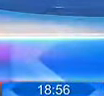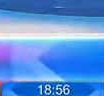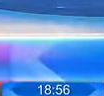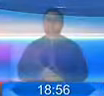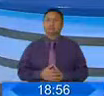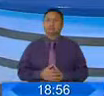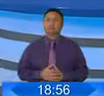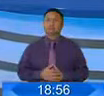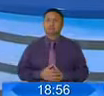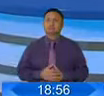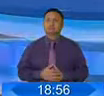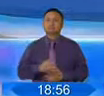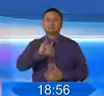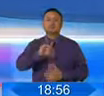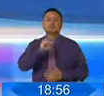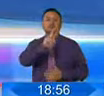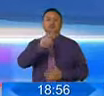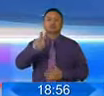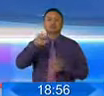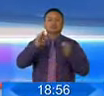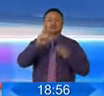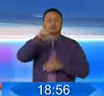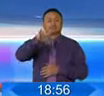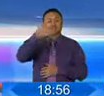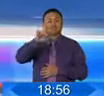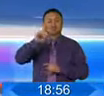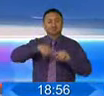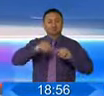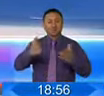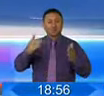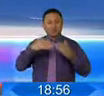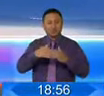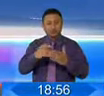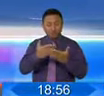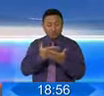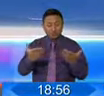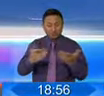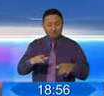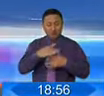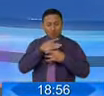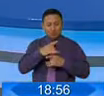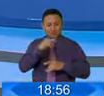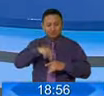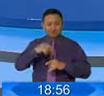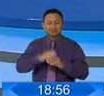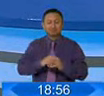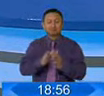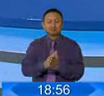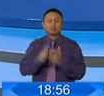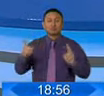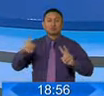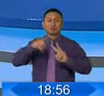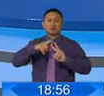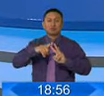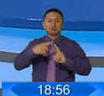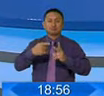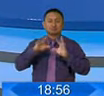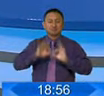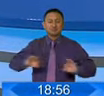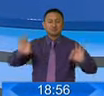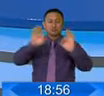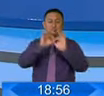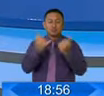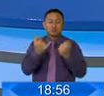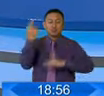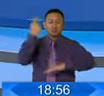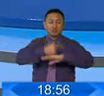Jueves 22 de febrero del 2018, amigos, es un gusto estar nuevamente con ustedes aquí en el informativo estelar El Comercio TV, con lo más destacado